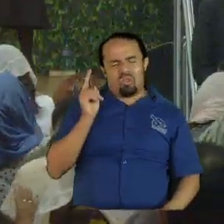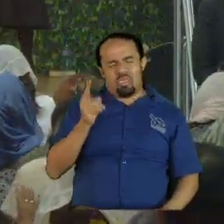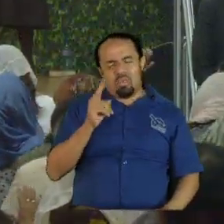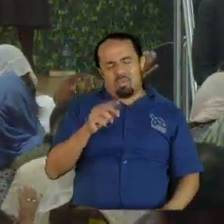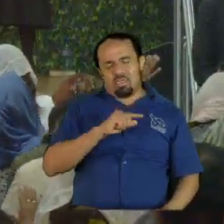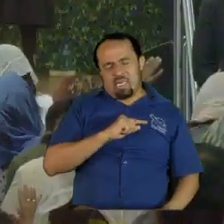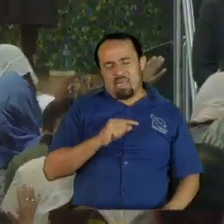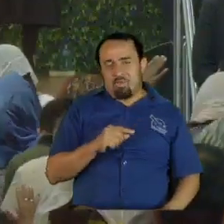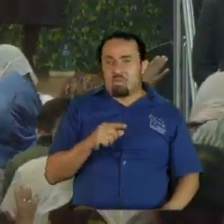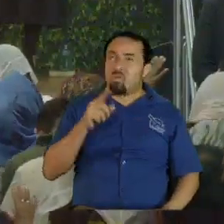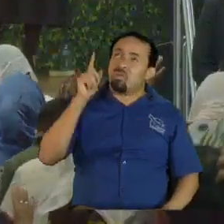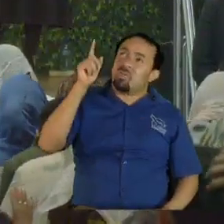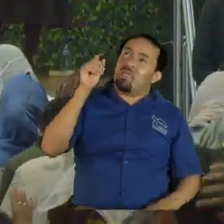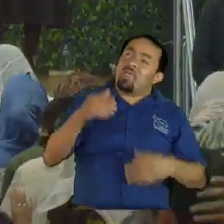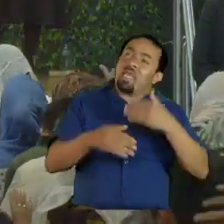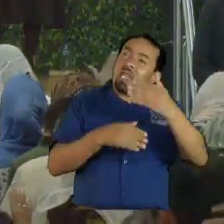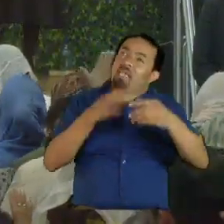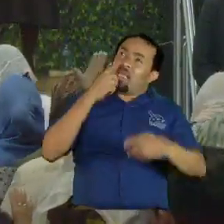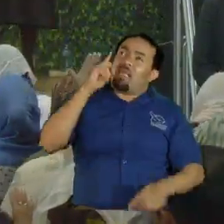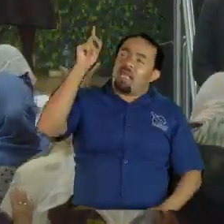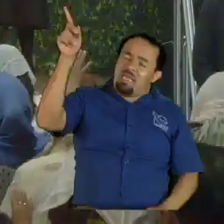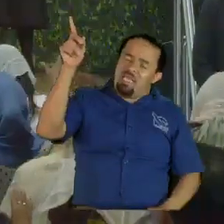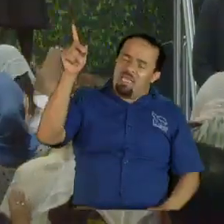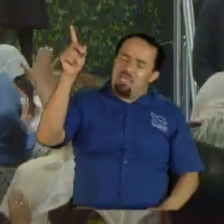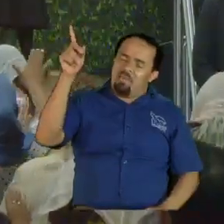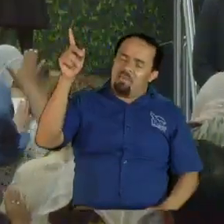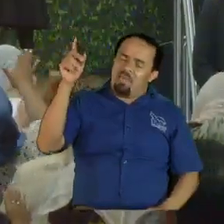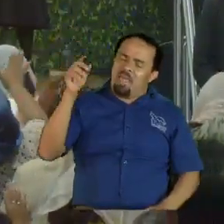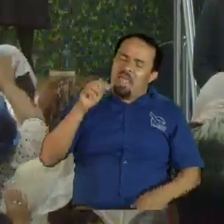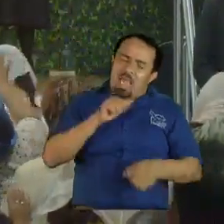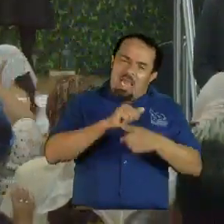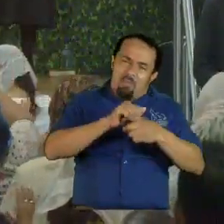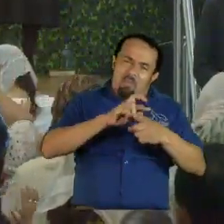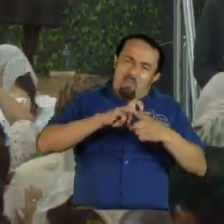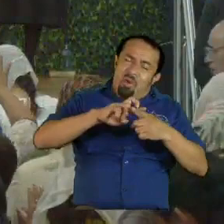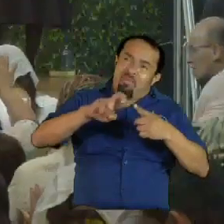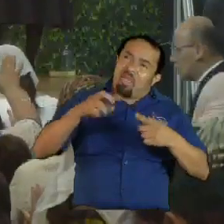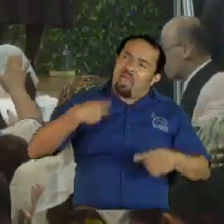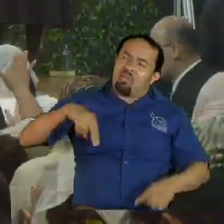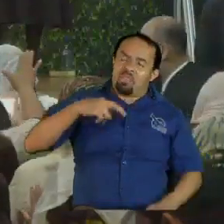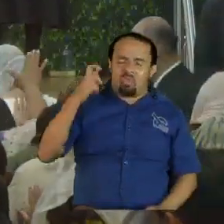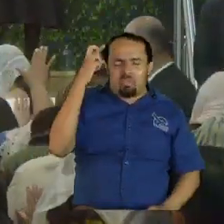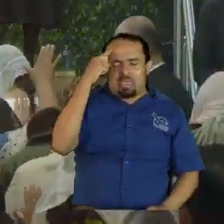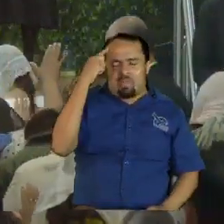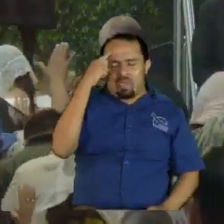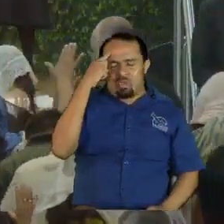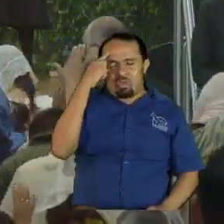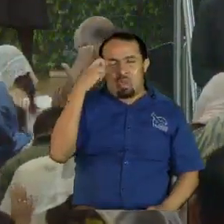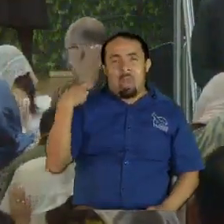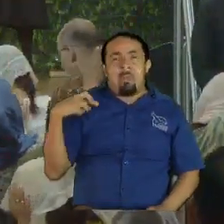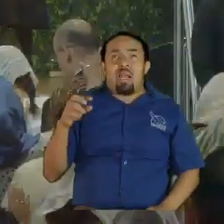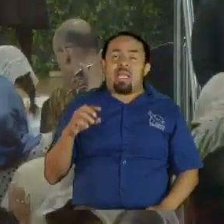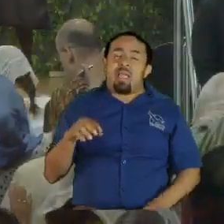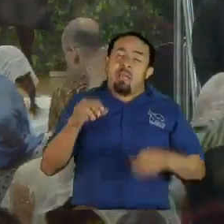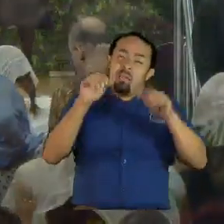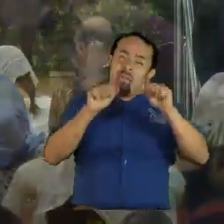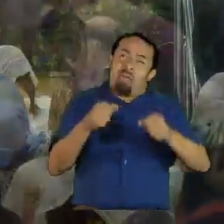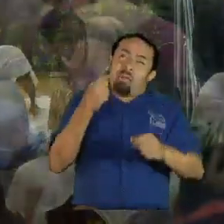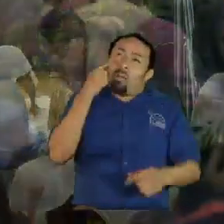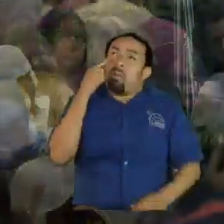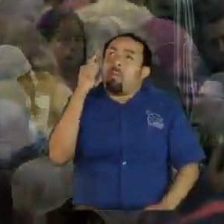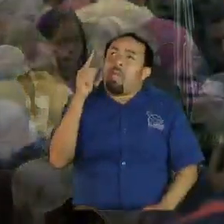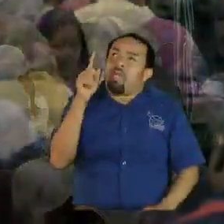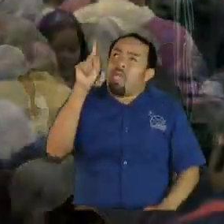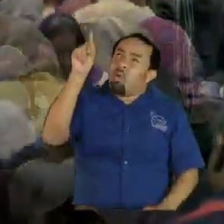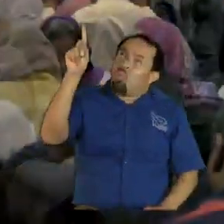ti. Purifica nuestros pensamientos, nuestro corazón, para que te podamos ver un día con grande